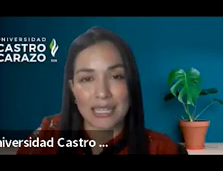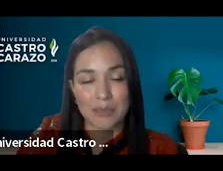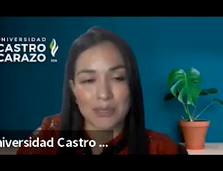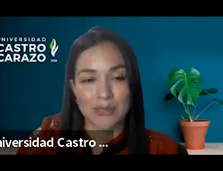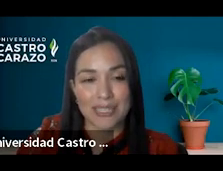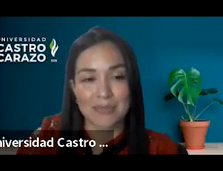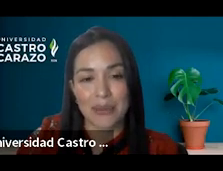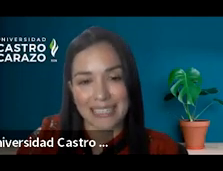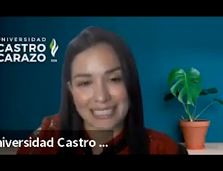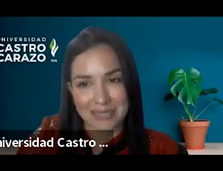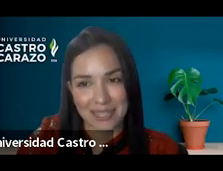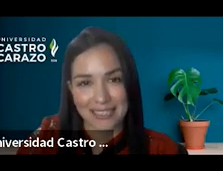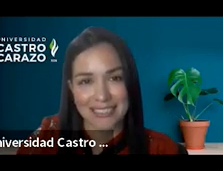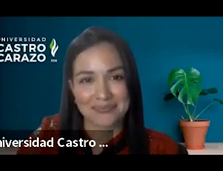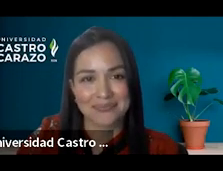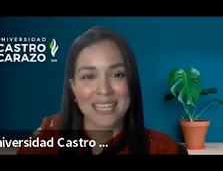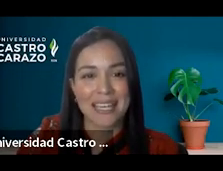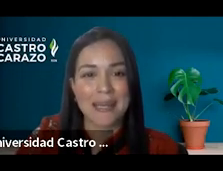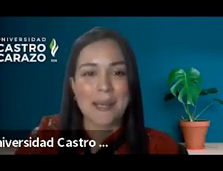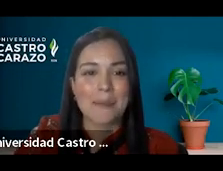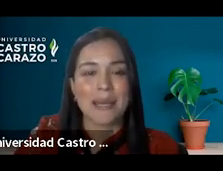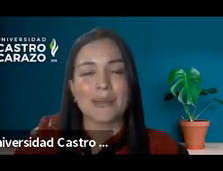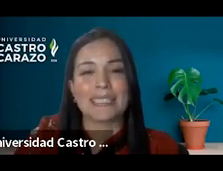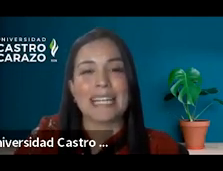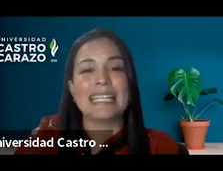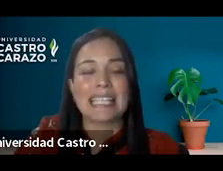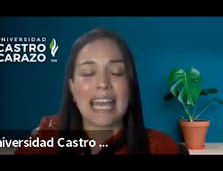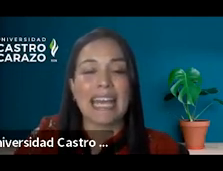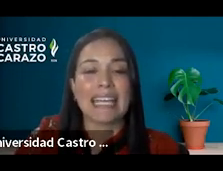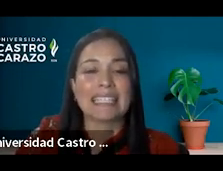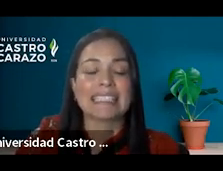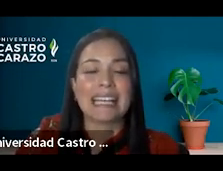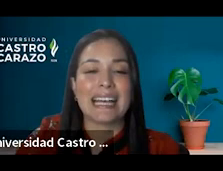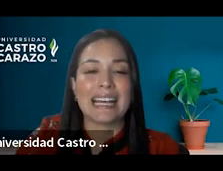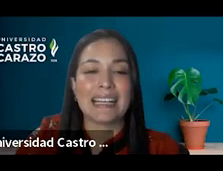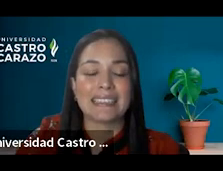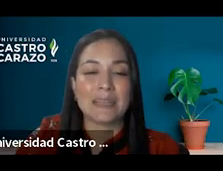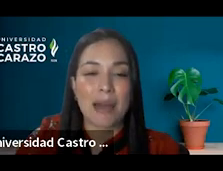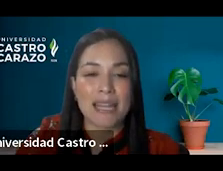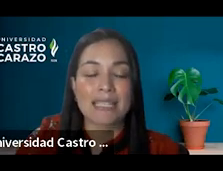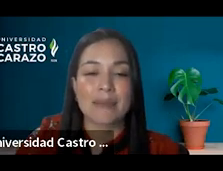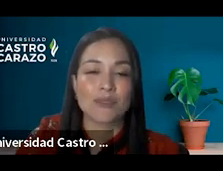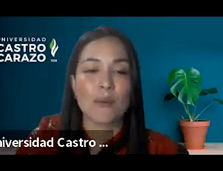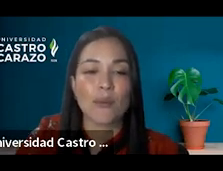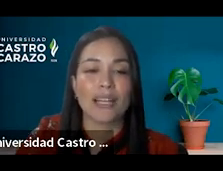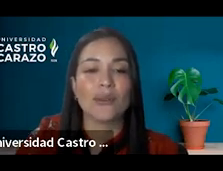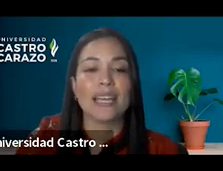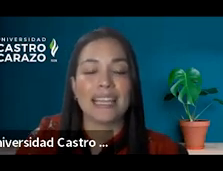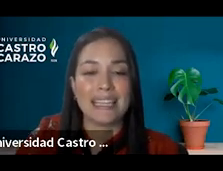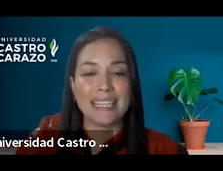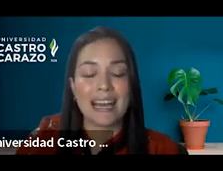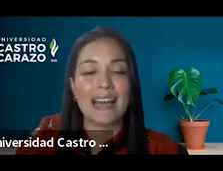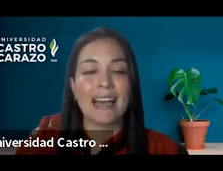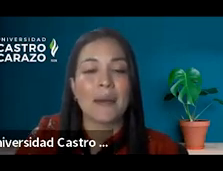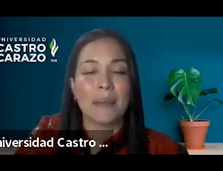ver a todas las personas participantes. Bien, contarles que en esta semana estamos conmemorando